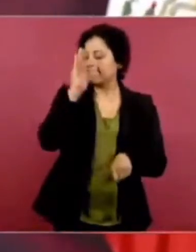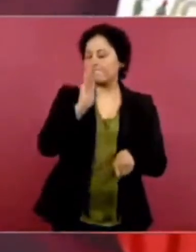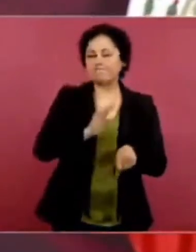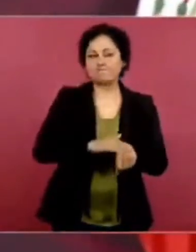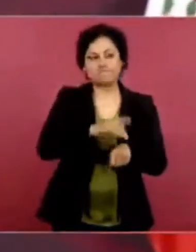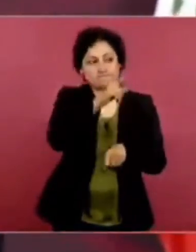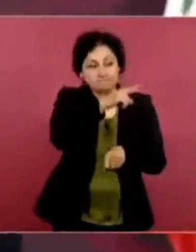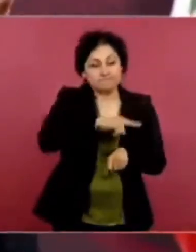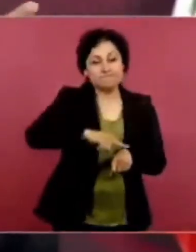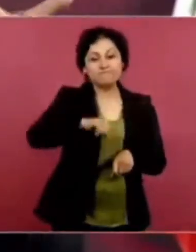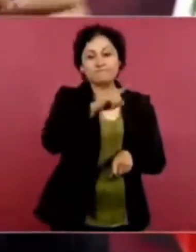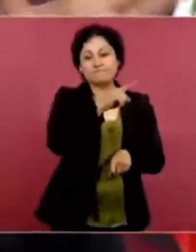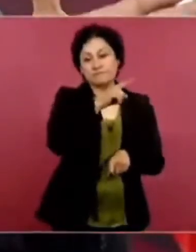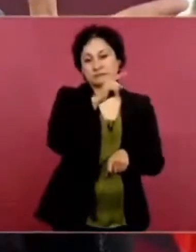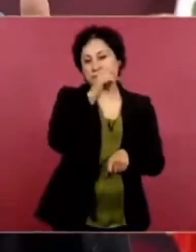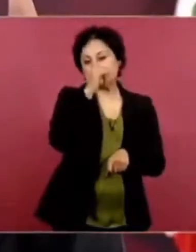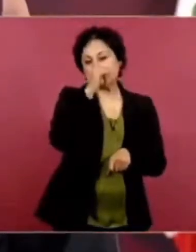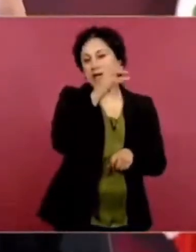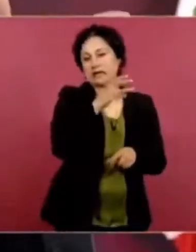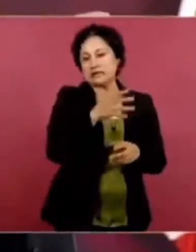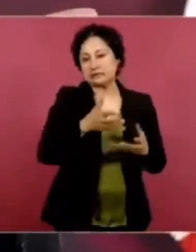me dicen,